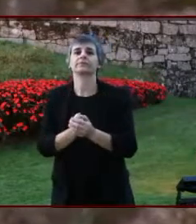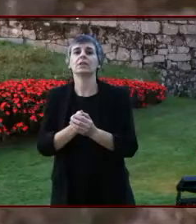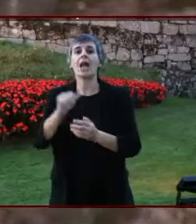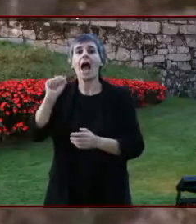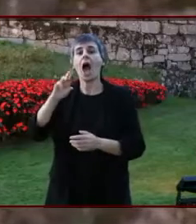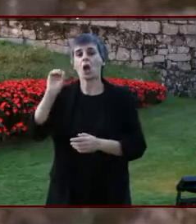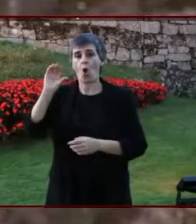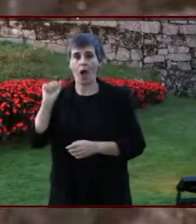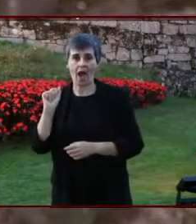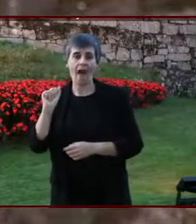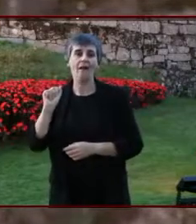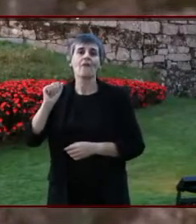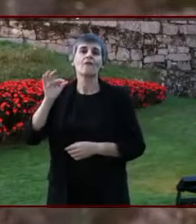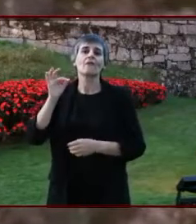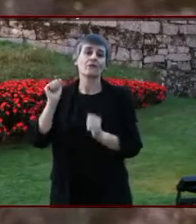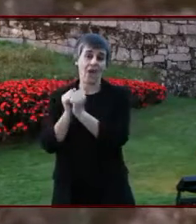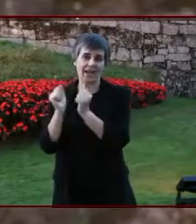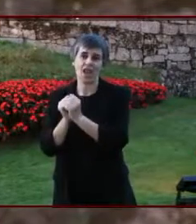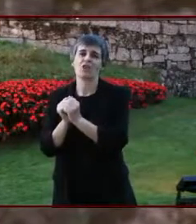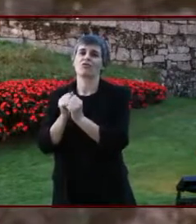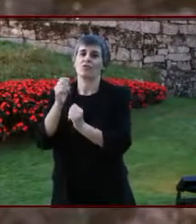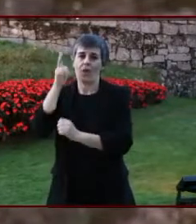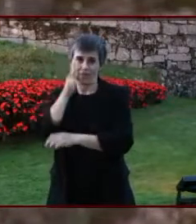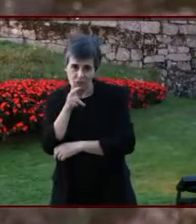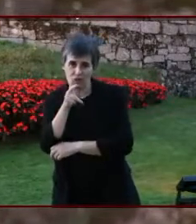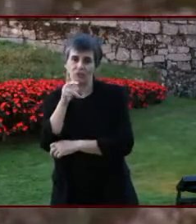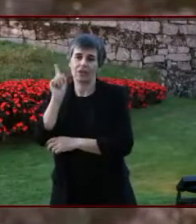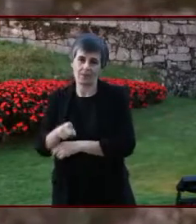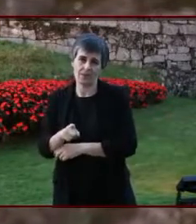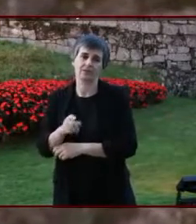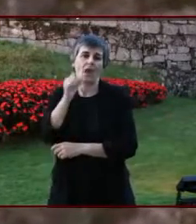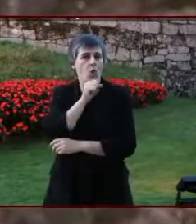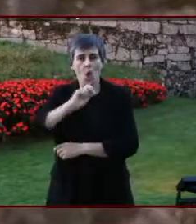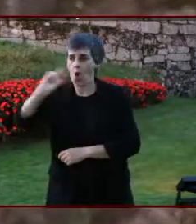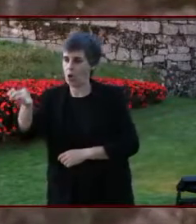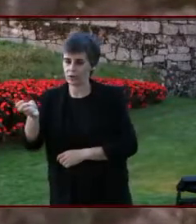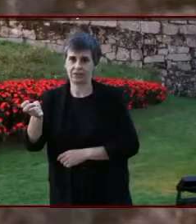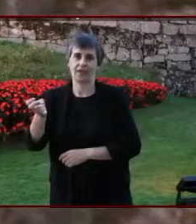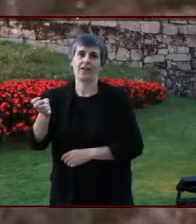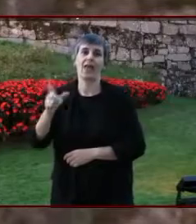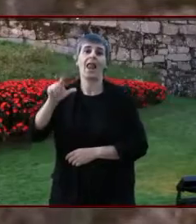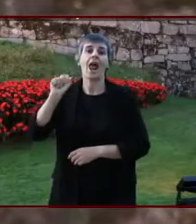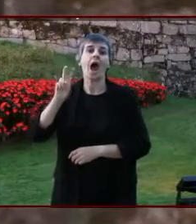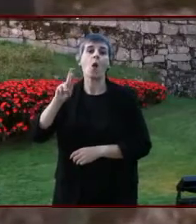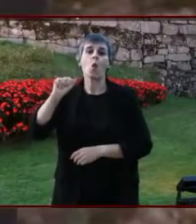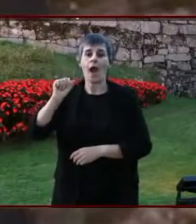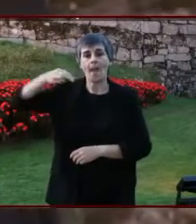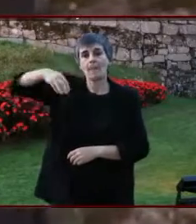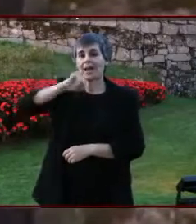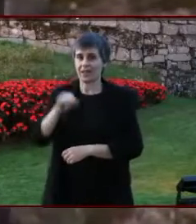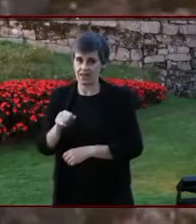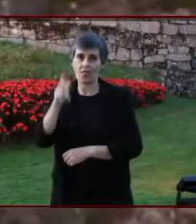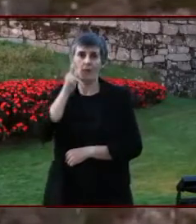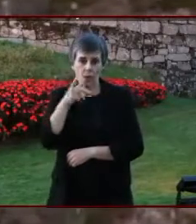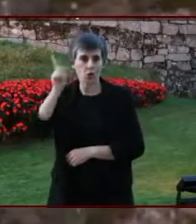Vigo, Periscopio, Lau, Laura Martínez de Vigo, Beni Vidi Vici. Por lo tanto,